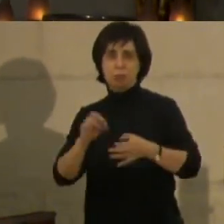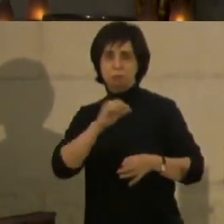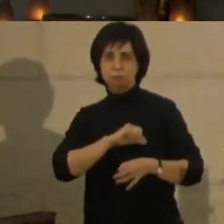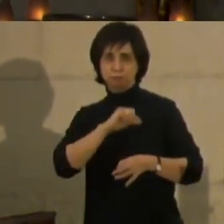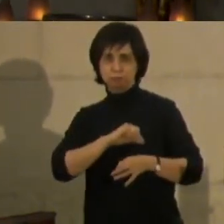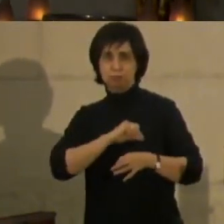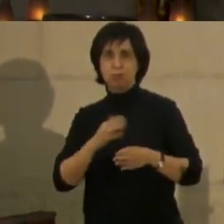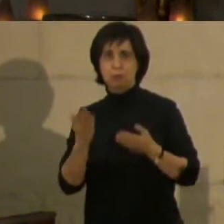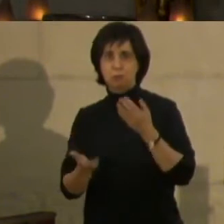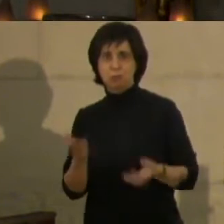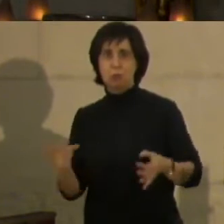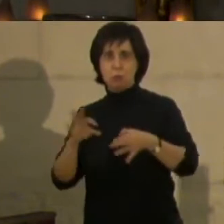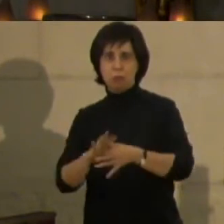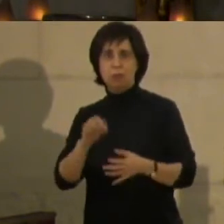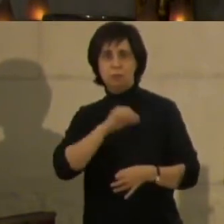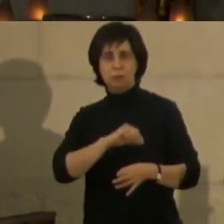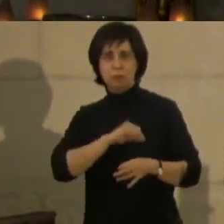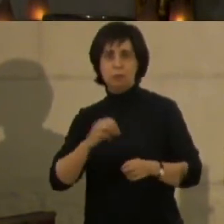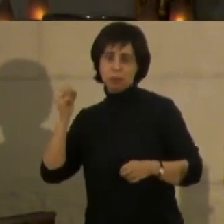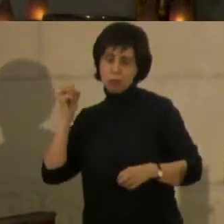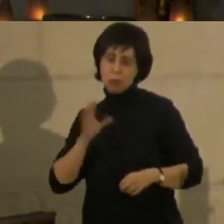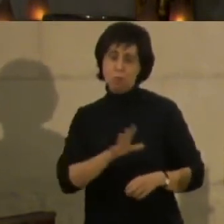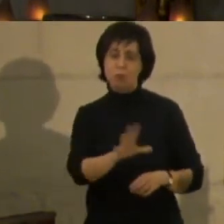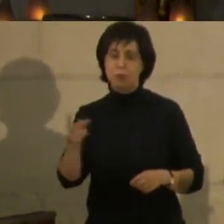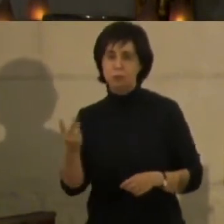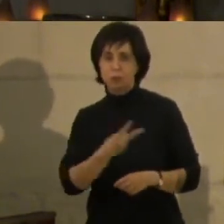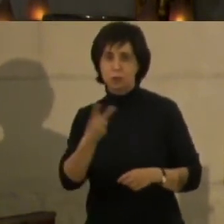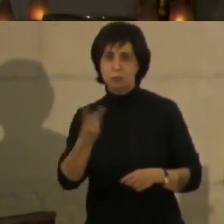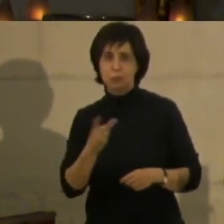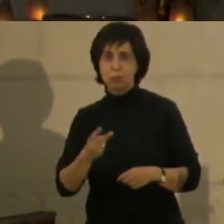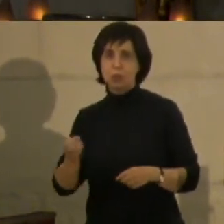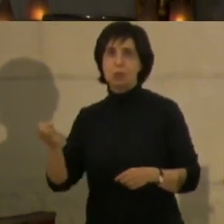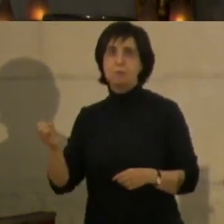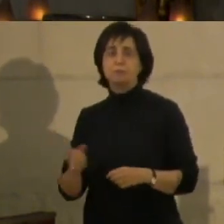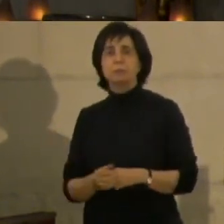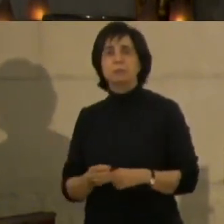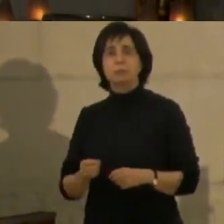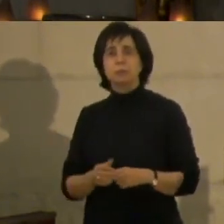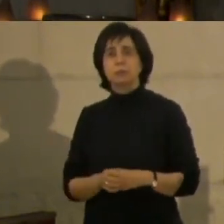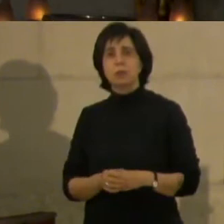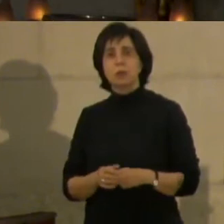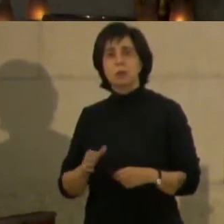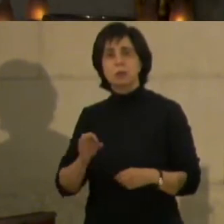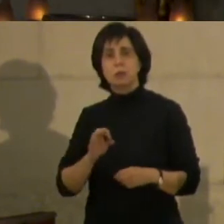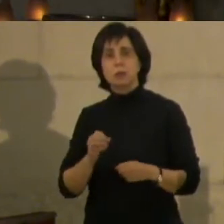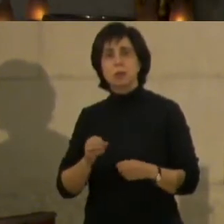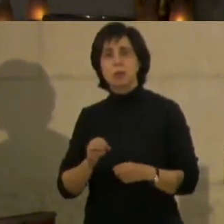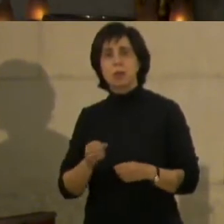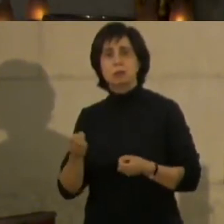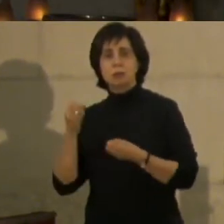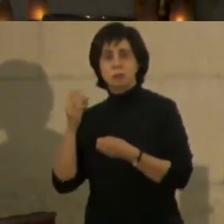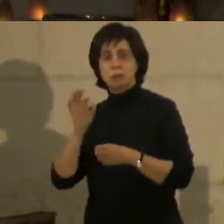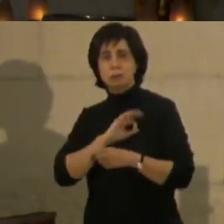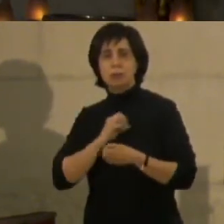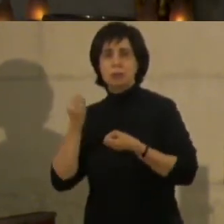cuando dejamos que se ilumine, y nuestro Señor la iluminó. Yo quiero proclamar esta grandeza